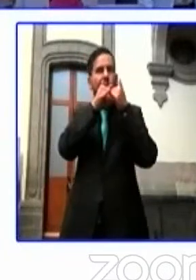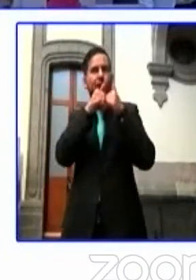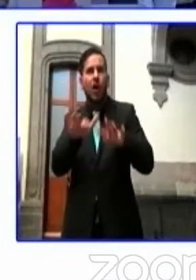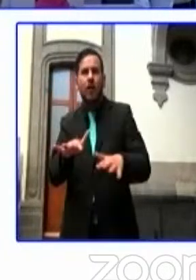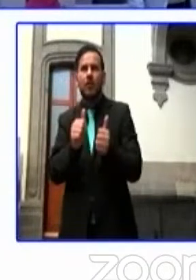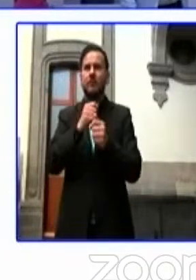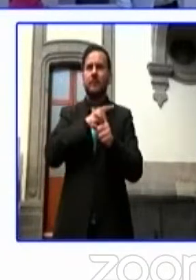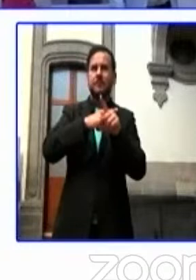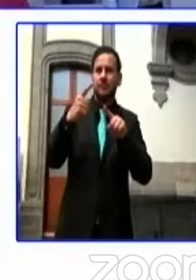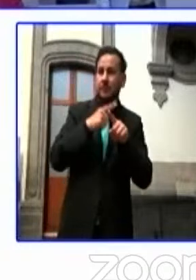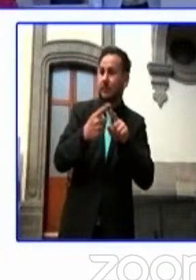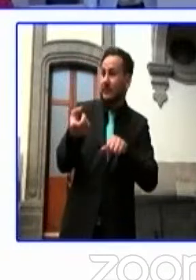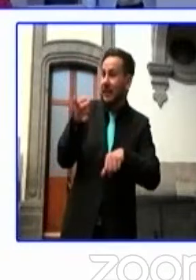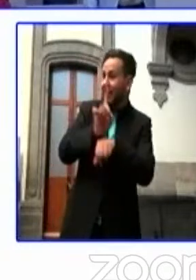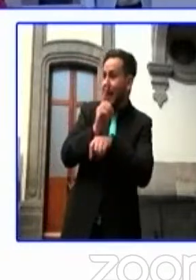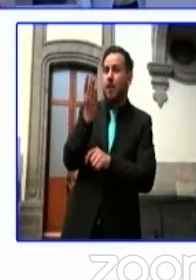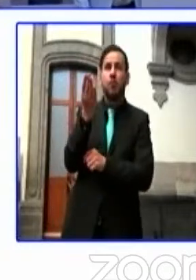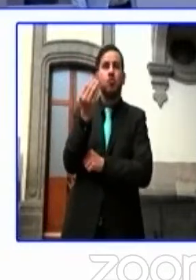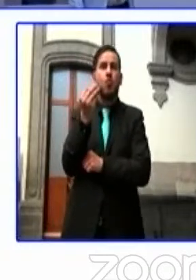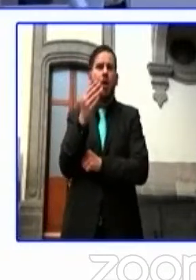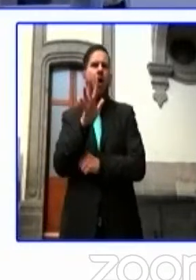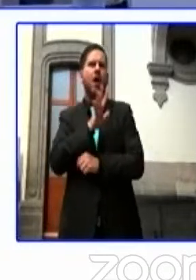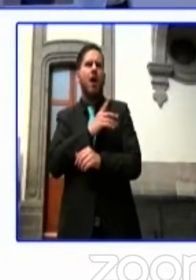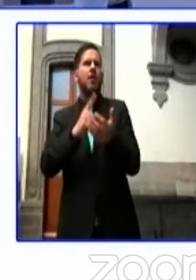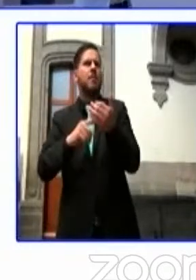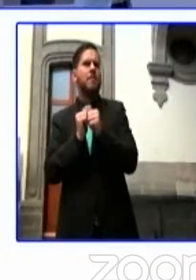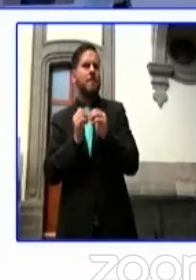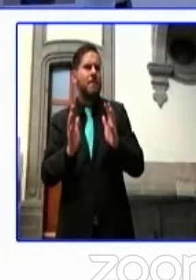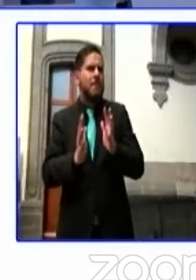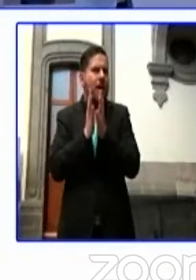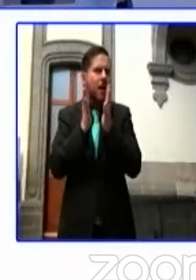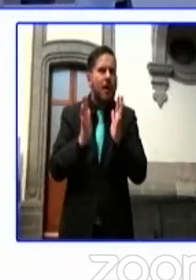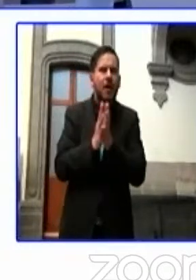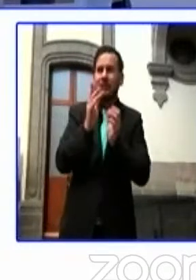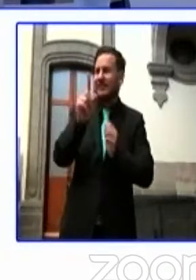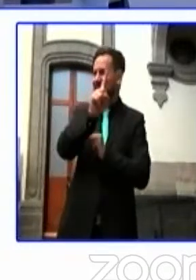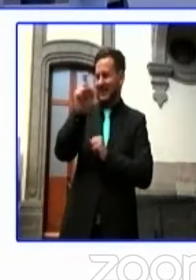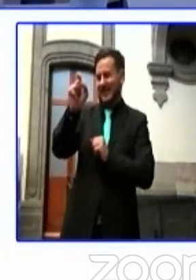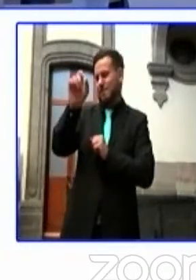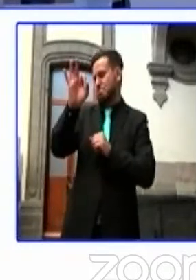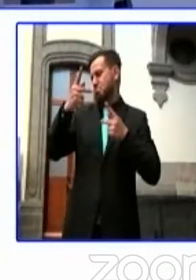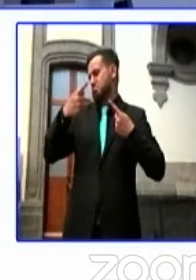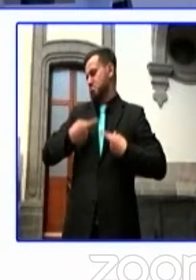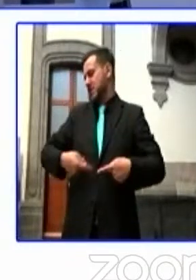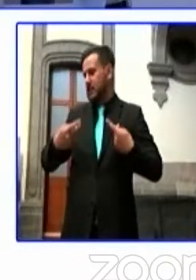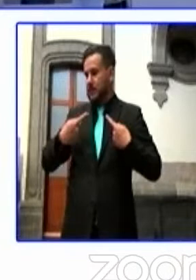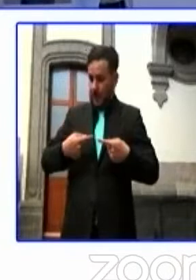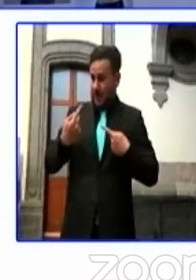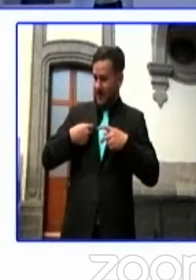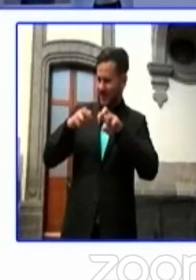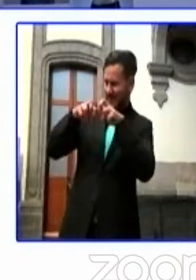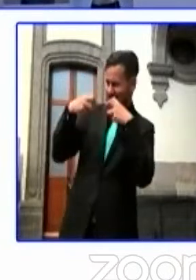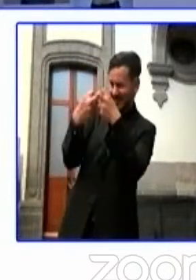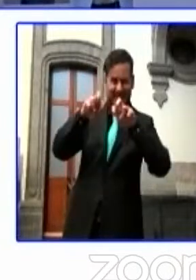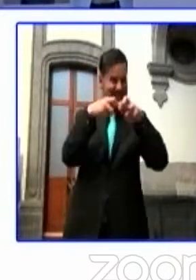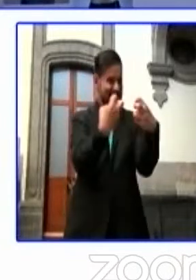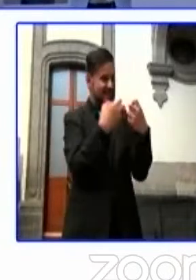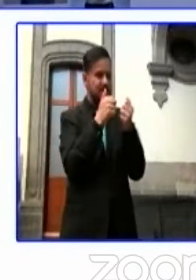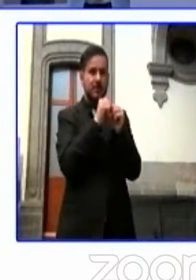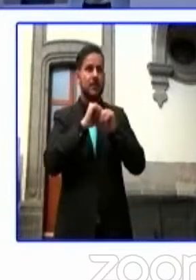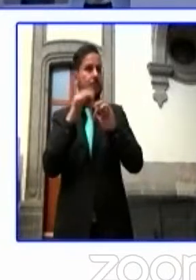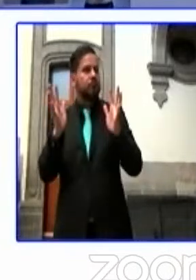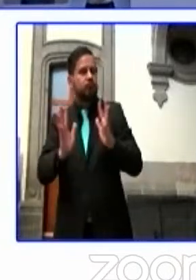todo, el día 9 se tuvo una participación de alrededor de 100 personas en mesas de trabajo, en donde estuvimos